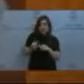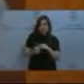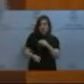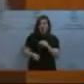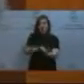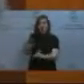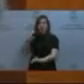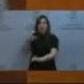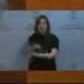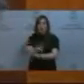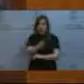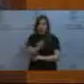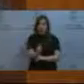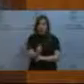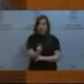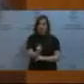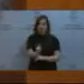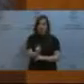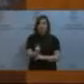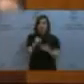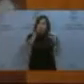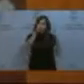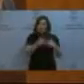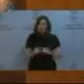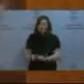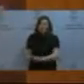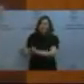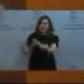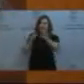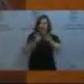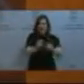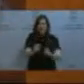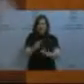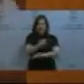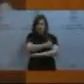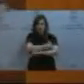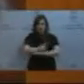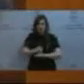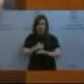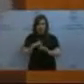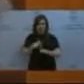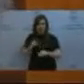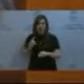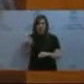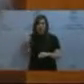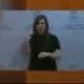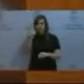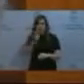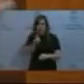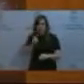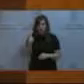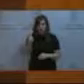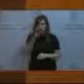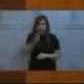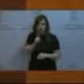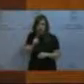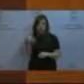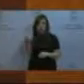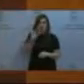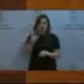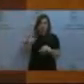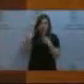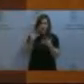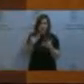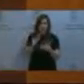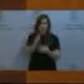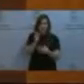obligado y que ustedes defendieron que tenían en el tribunal, pero no hace un año ni dos, no hace 5 ni 10 ni 20